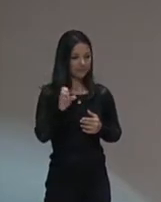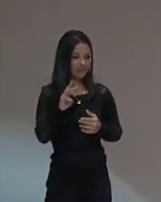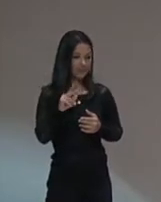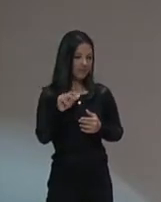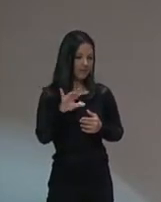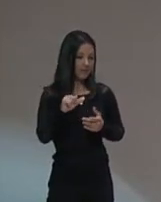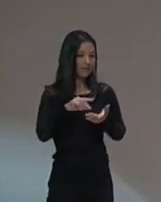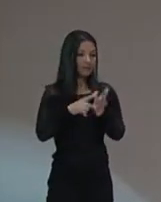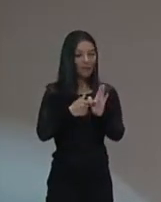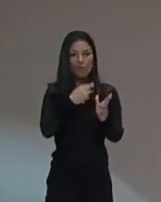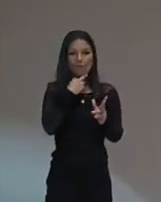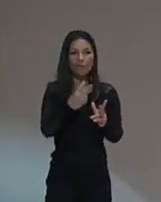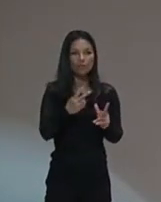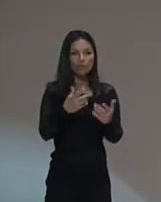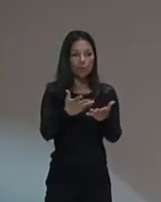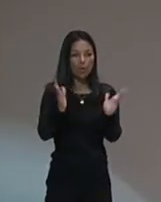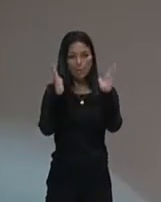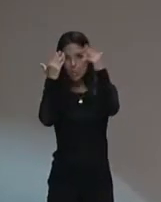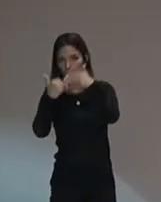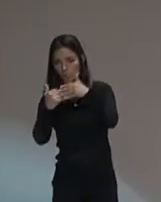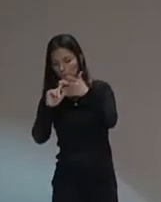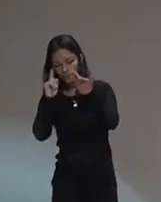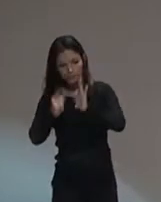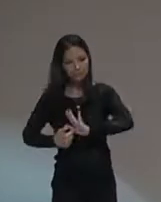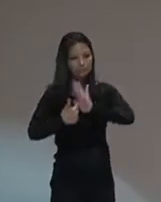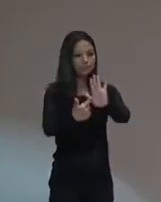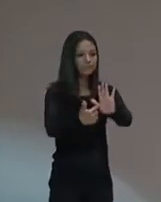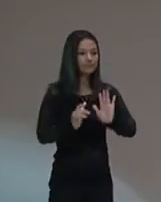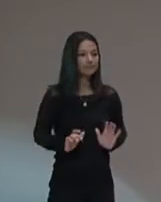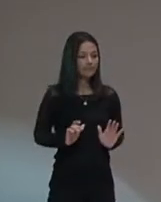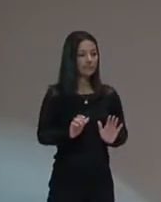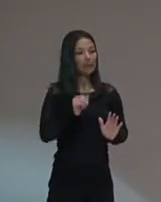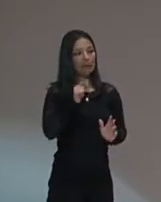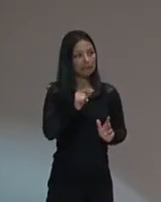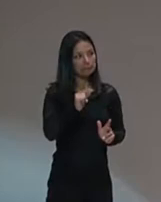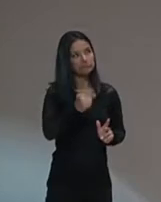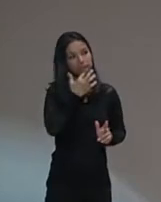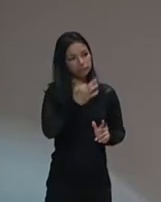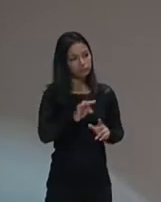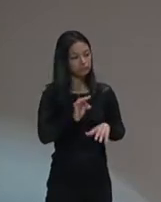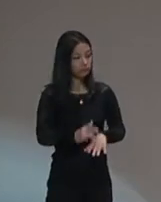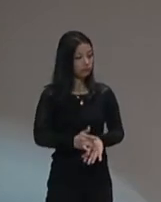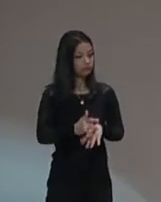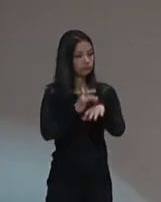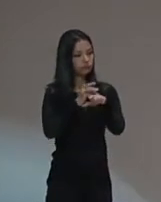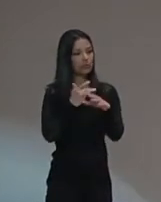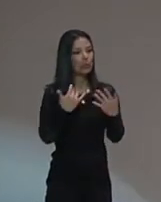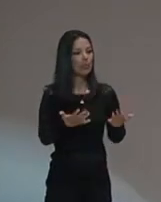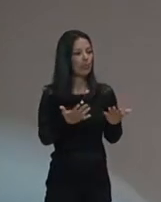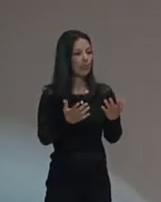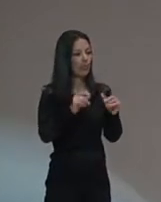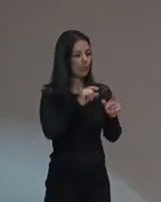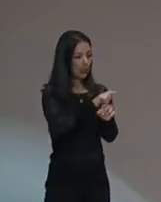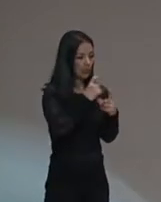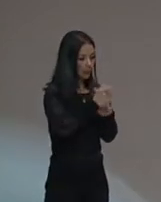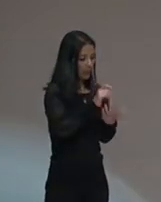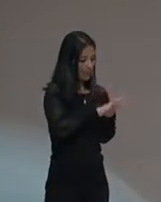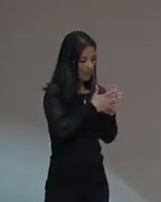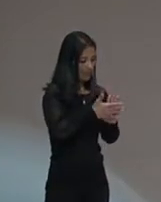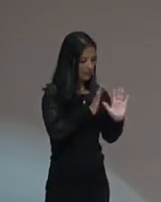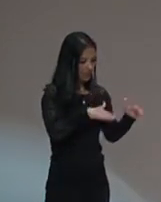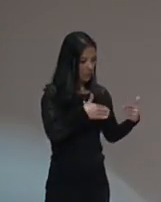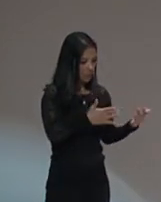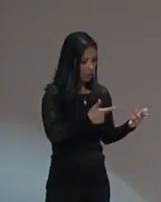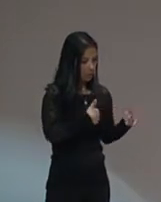lo invisible, ¿verdad? Y en ese sentido, educar para una cultura de paz parte de la idea